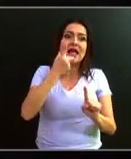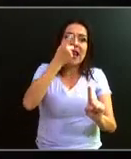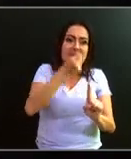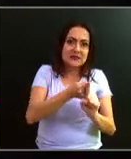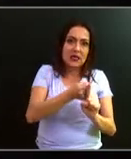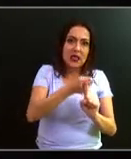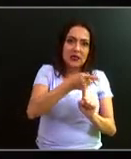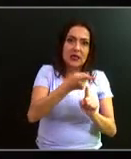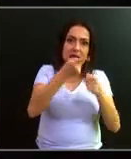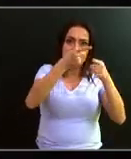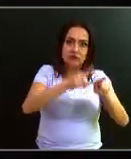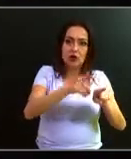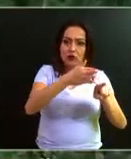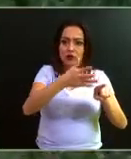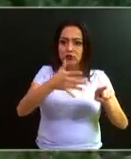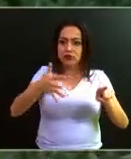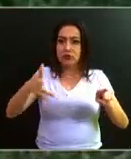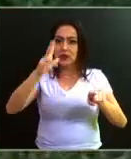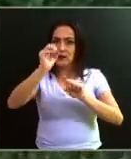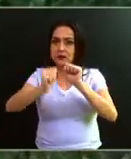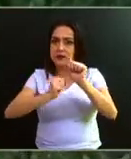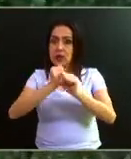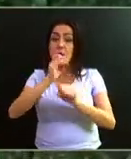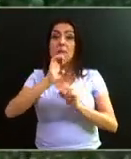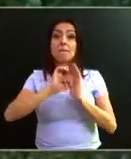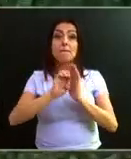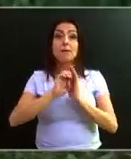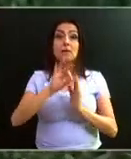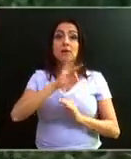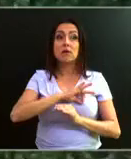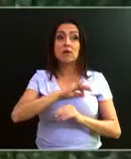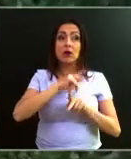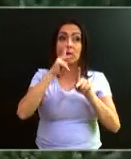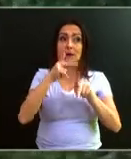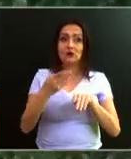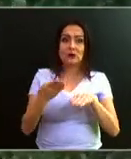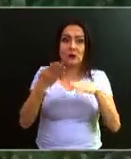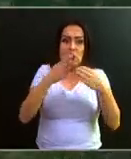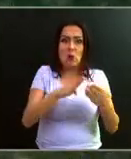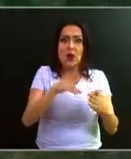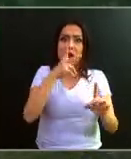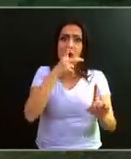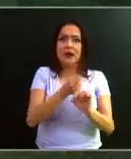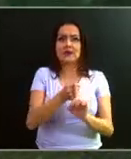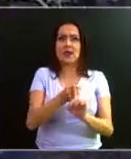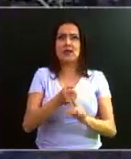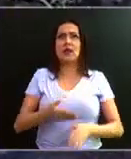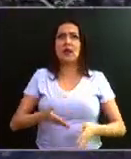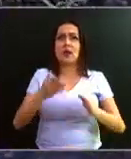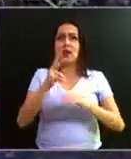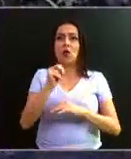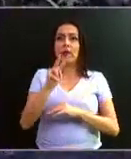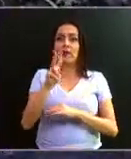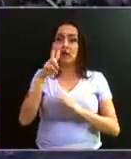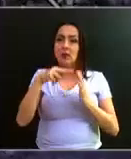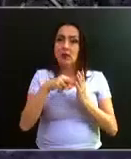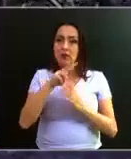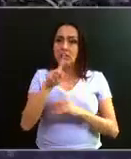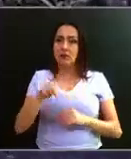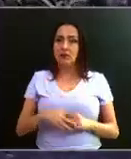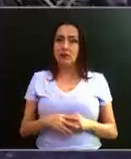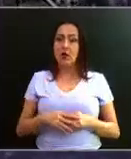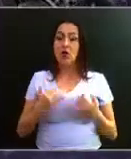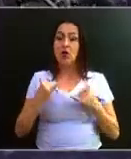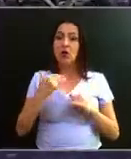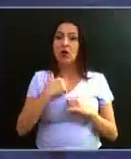que provocó el siniestro. Por ejemplo, los beneficiarios de una víctima mortal producto de un accidente vial en noviembre de 2021